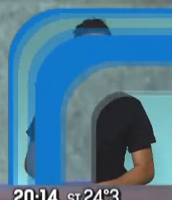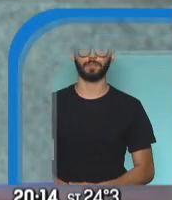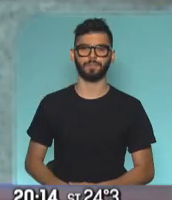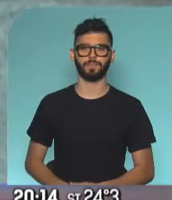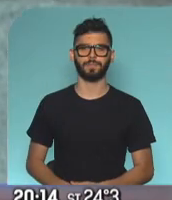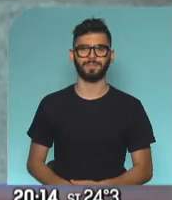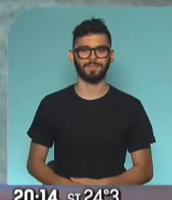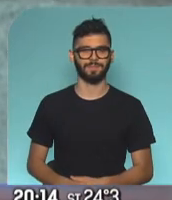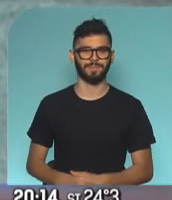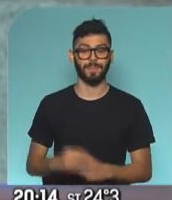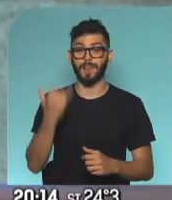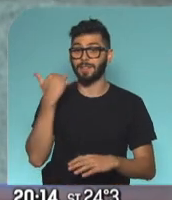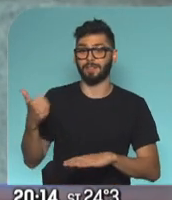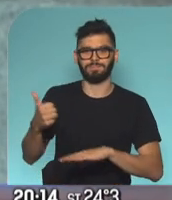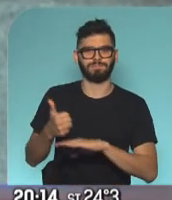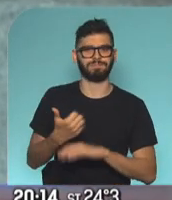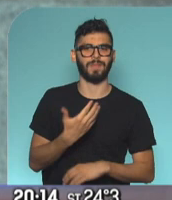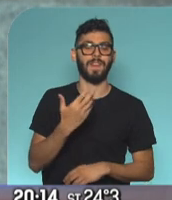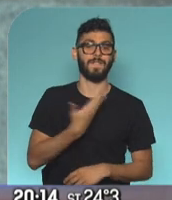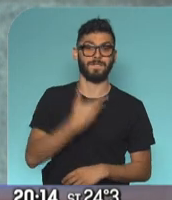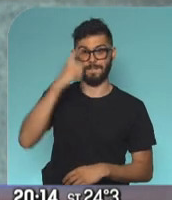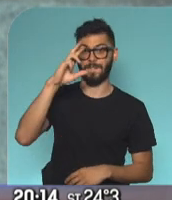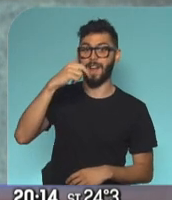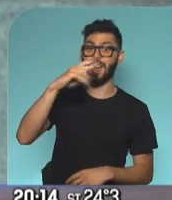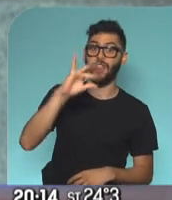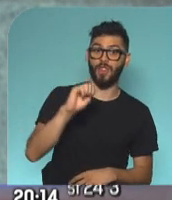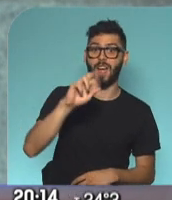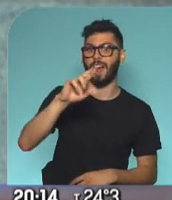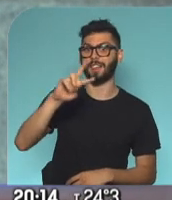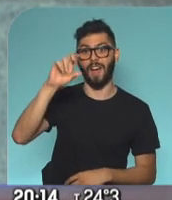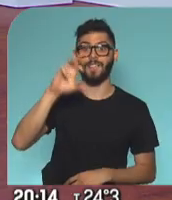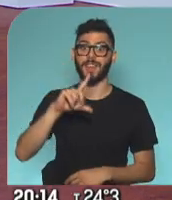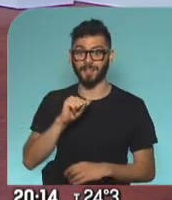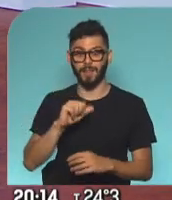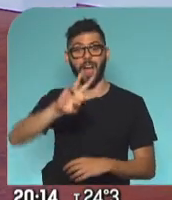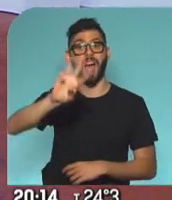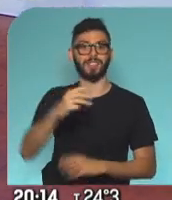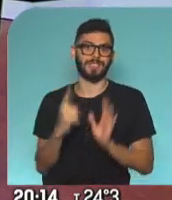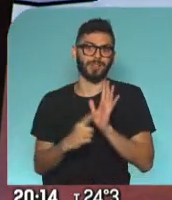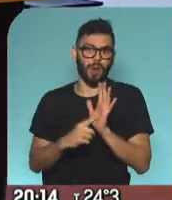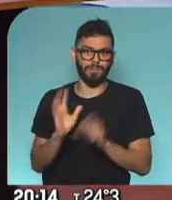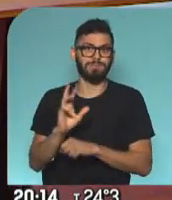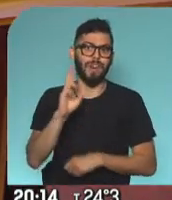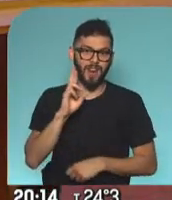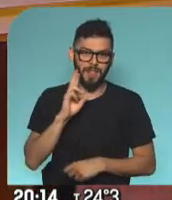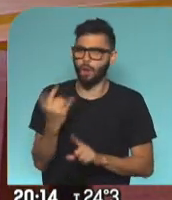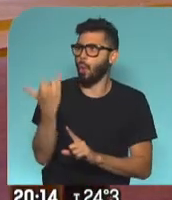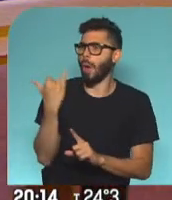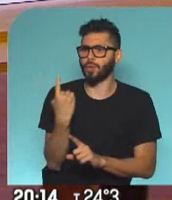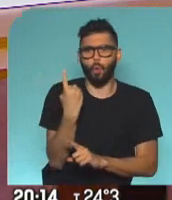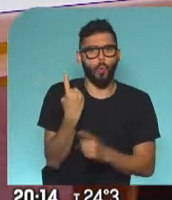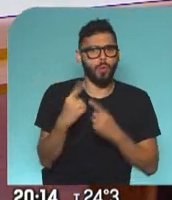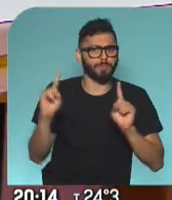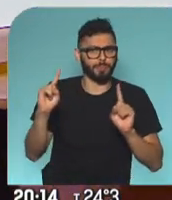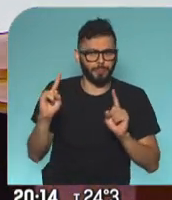y ya está en nuestros estudios maría fernanda raverta titular de anses como siempre los jueves salvo algunos de fin de año no más que nuevos pasado el fuego